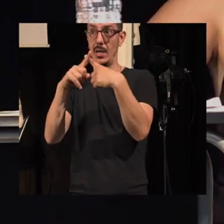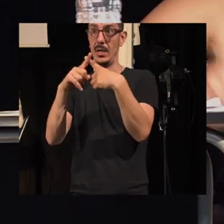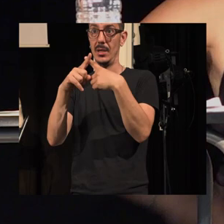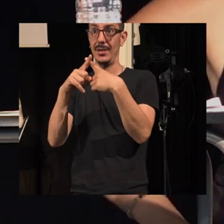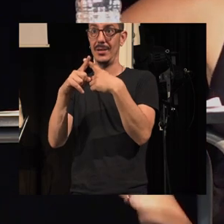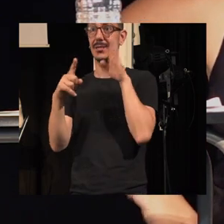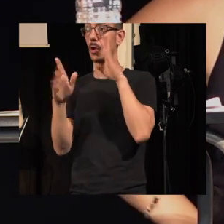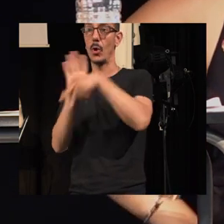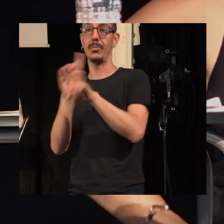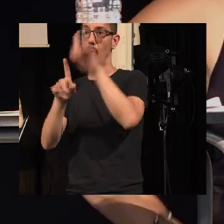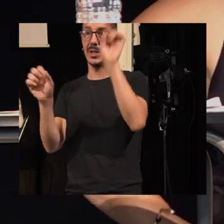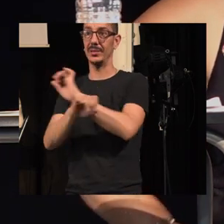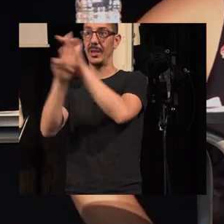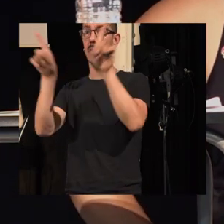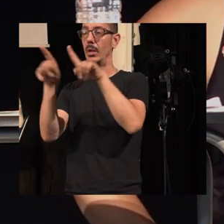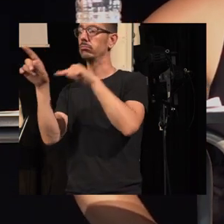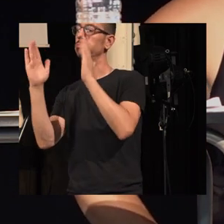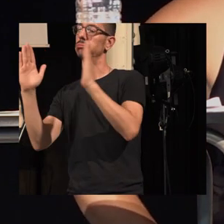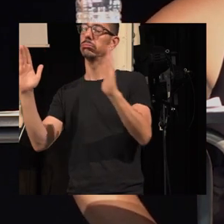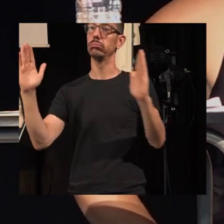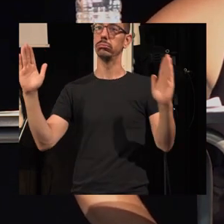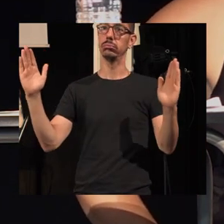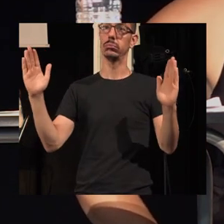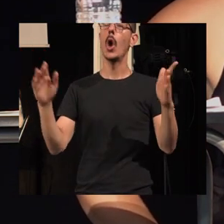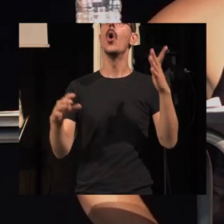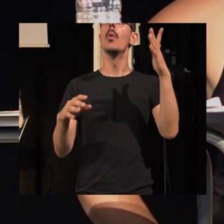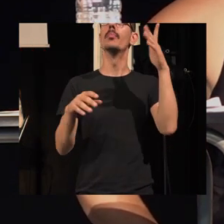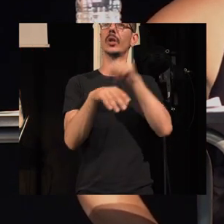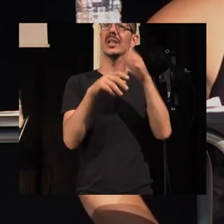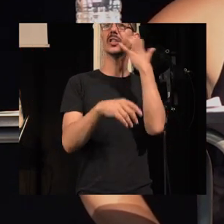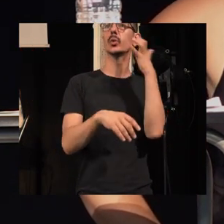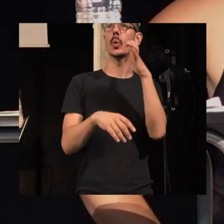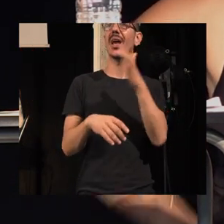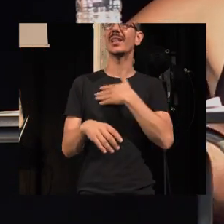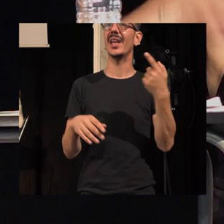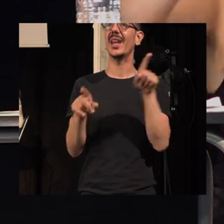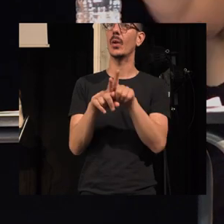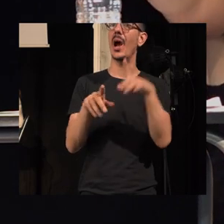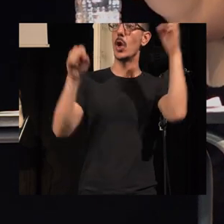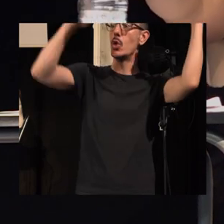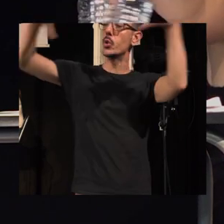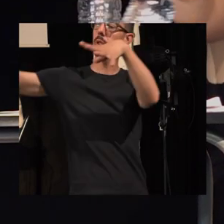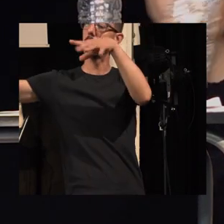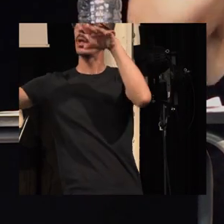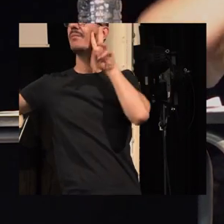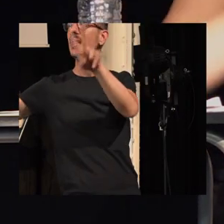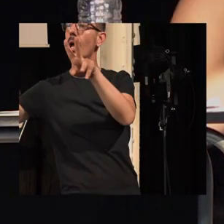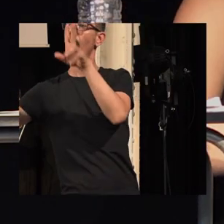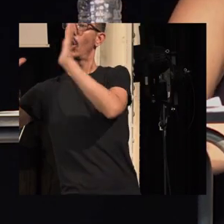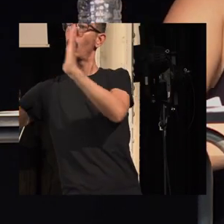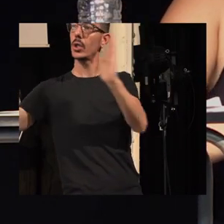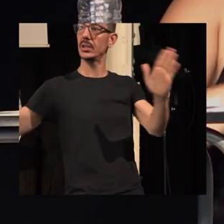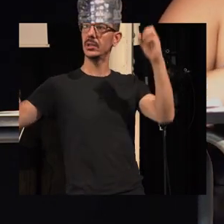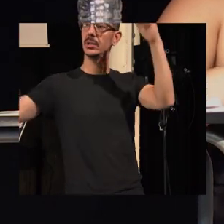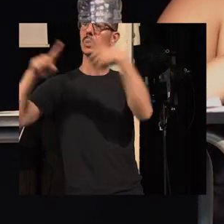que ha problematizado las políticas queer. Y es ese orden sexual el que habría que preguntar si es